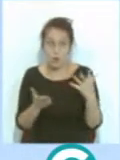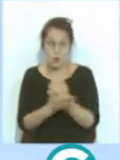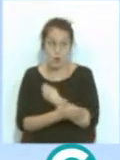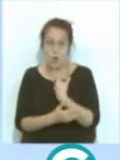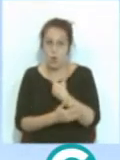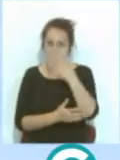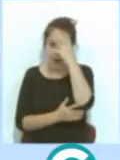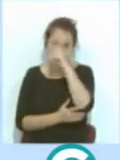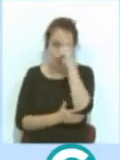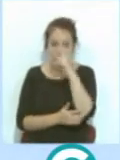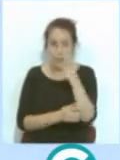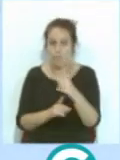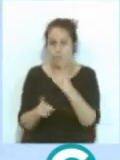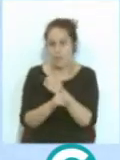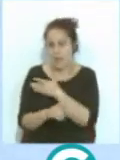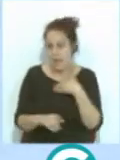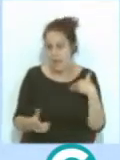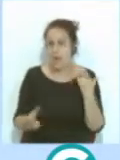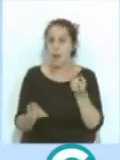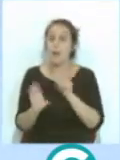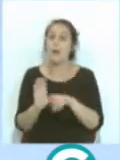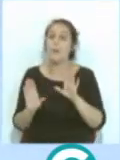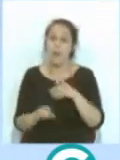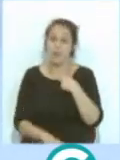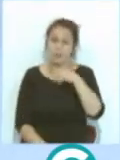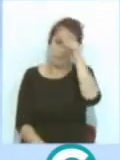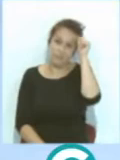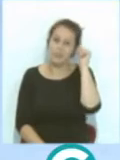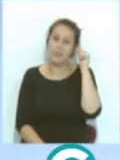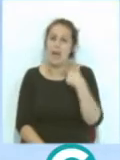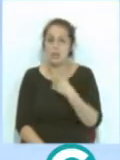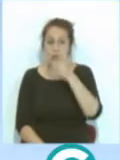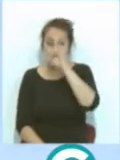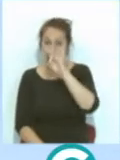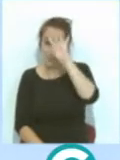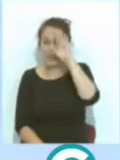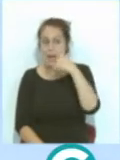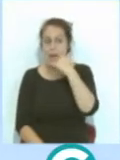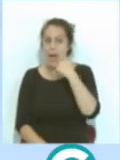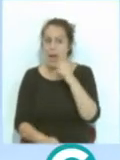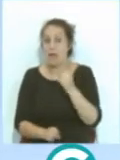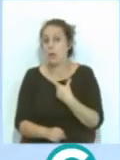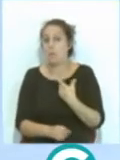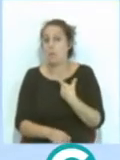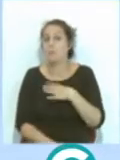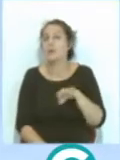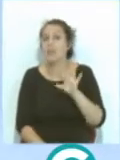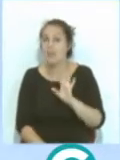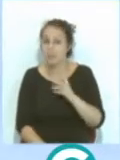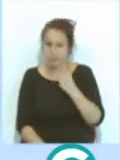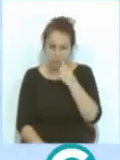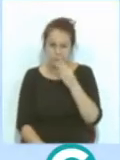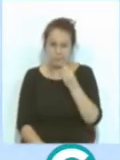Real Madrid, pero igual Álvaro Cervera, que nos tiene acostumbrados a darnos algunas pequeñas sorpresas con las alineaciones, creo que también puede